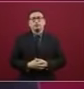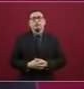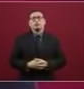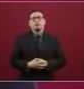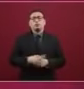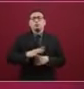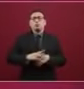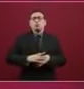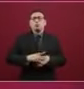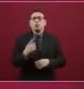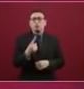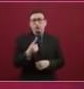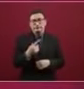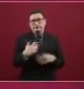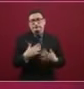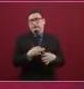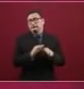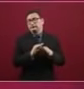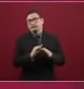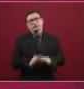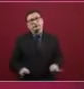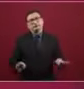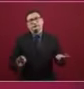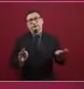muy importante.